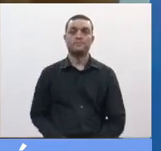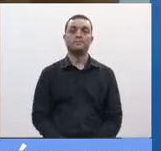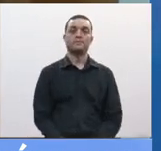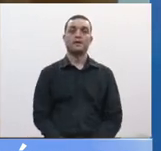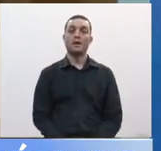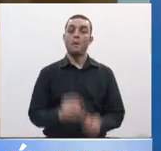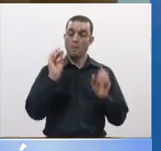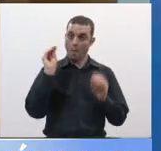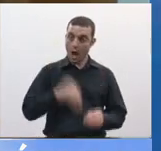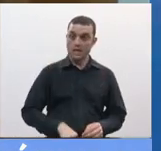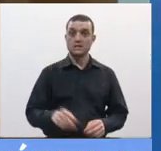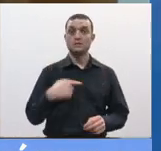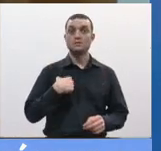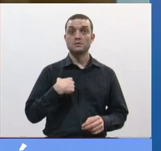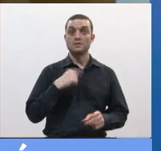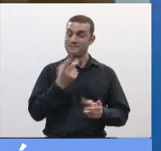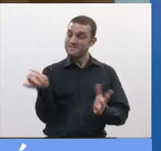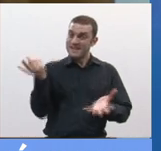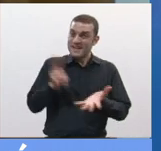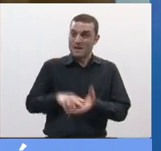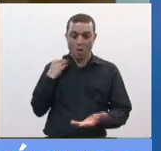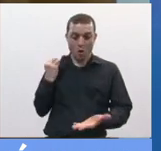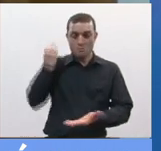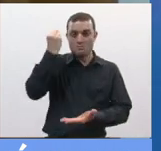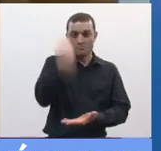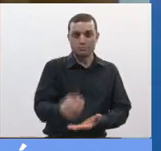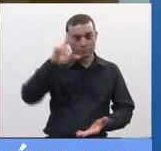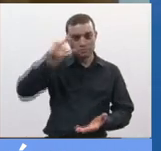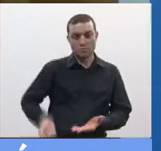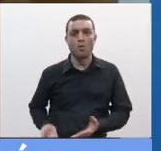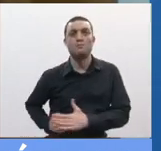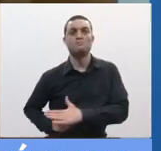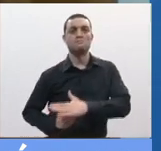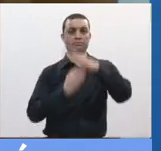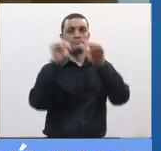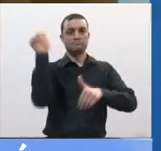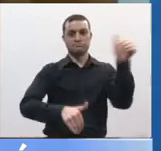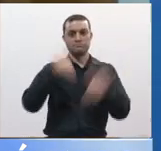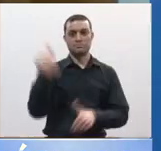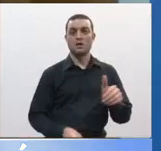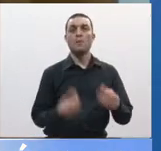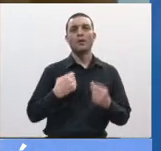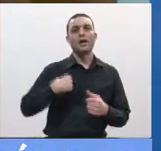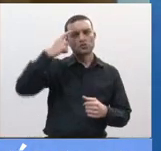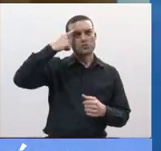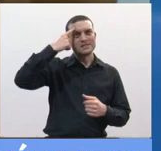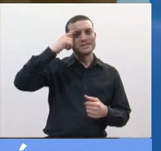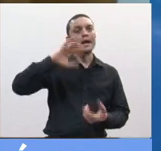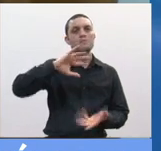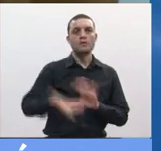a reiterar, del juez propuesto a la Cámara Electoral, porque entendemos que es una decisión política que tiene una visión